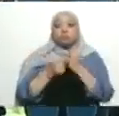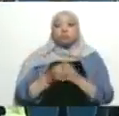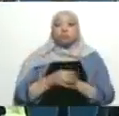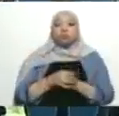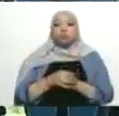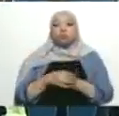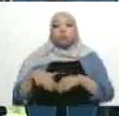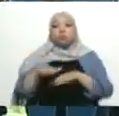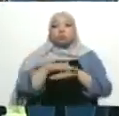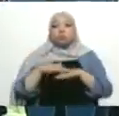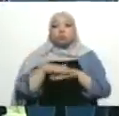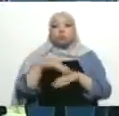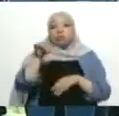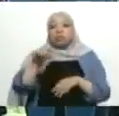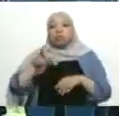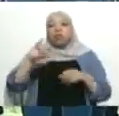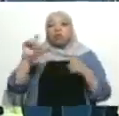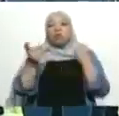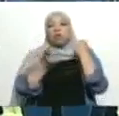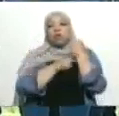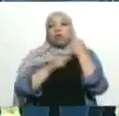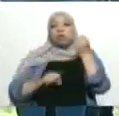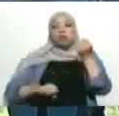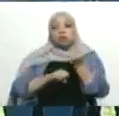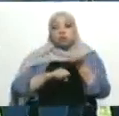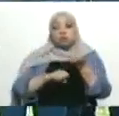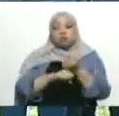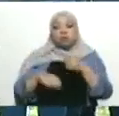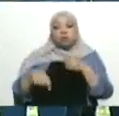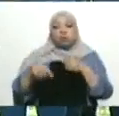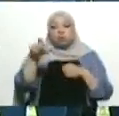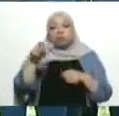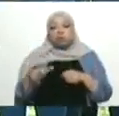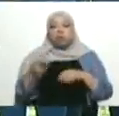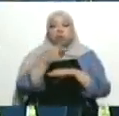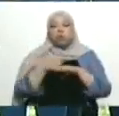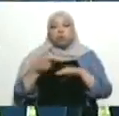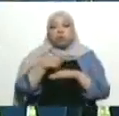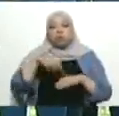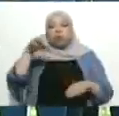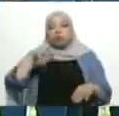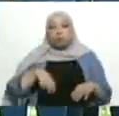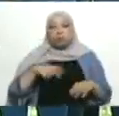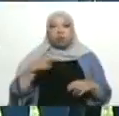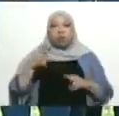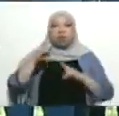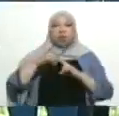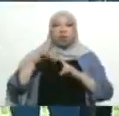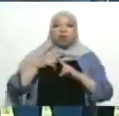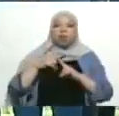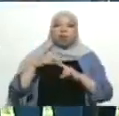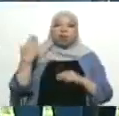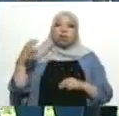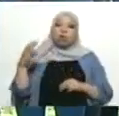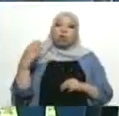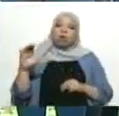al miserable de Almagro. Se valieron del miserable que gobernaba este país, Iván